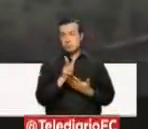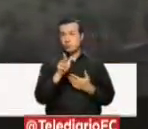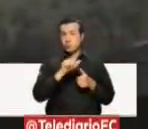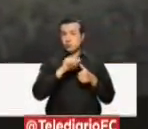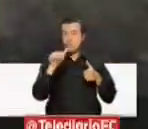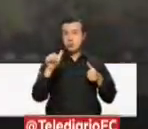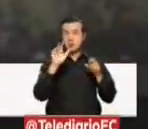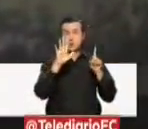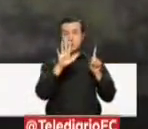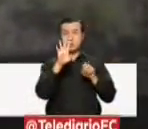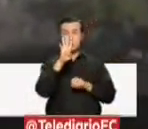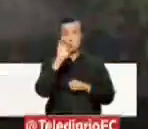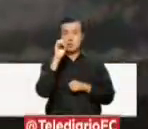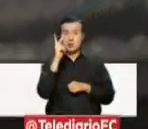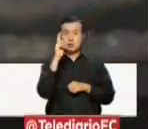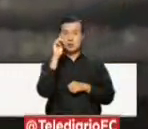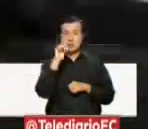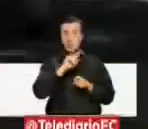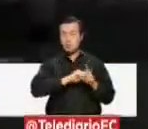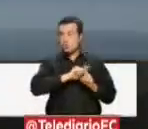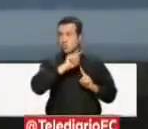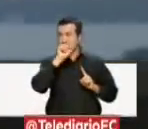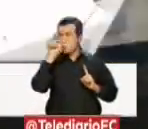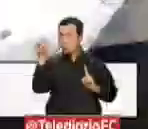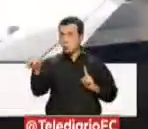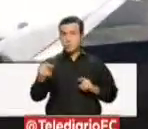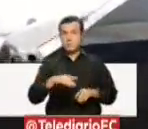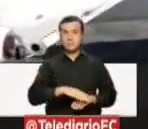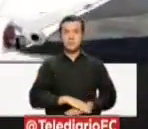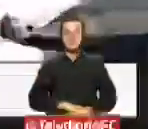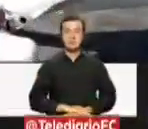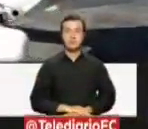hasta 640 km por hora.